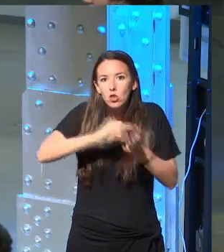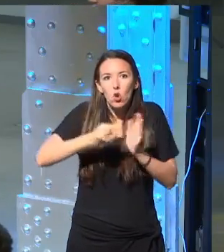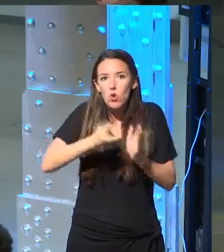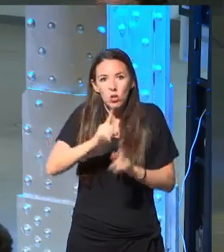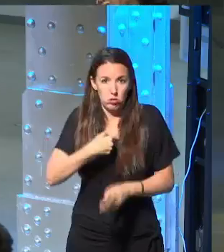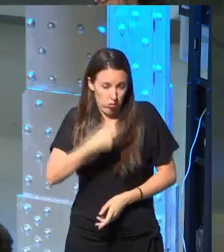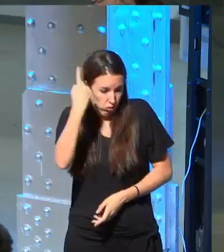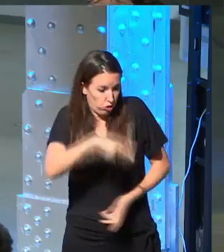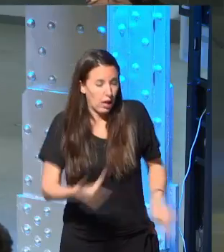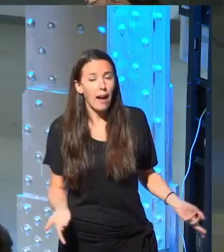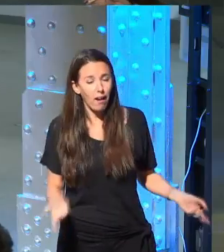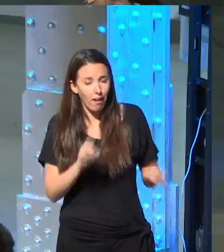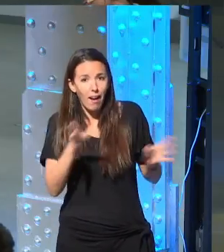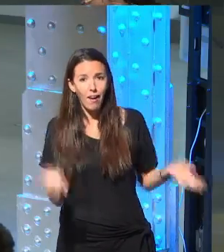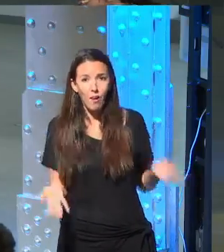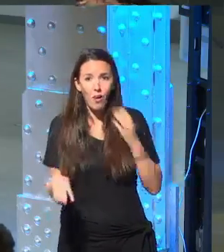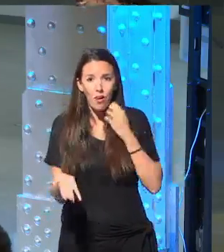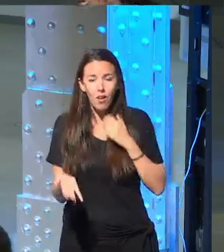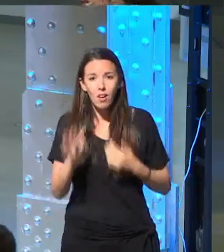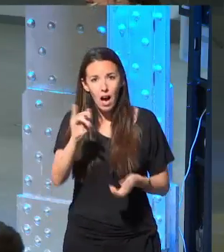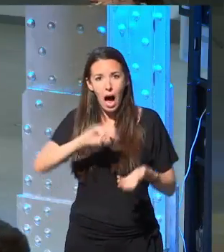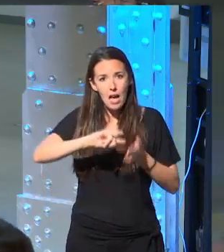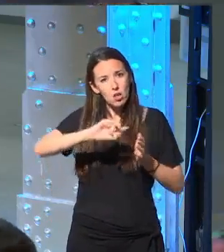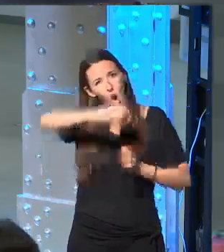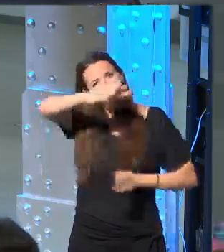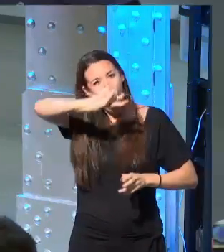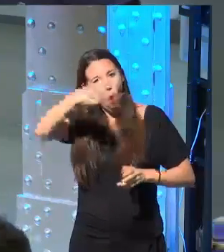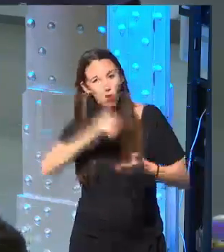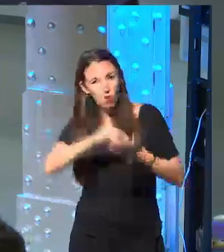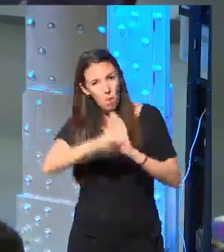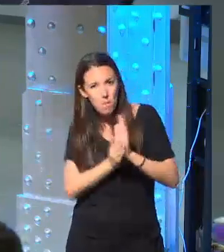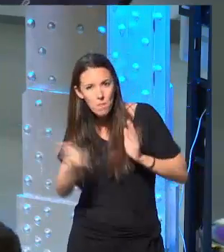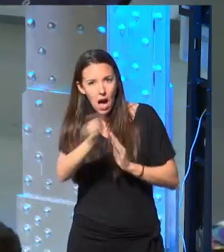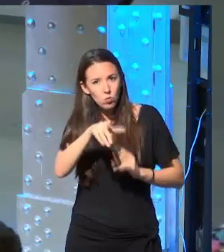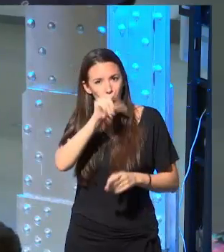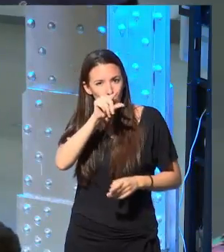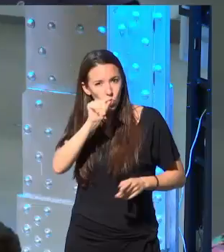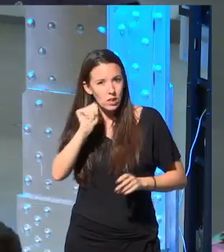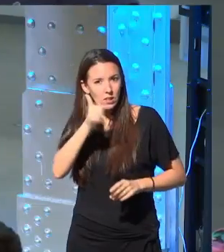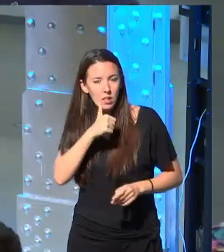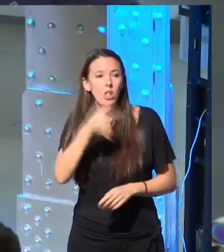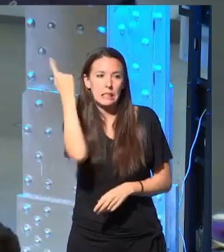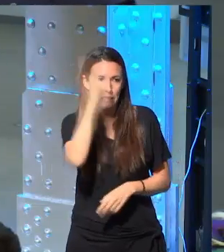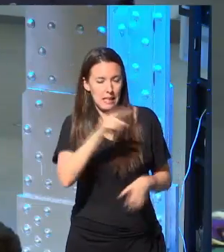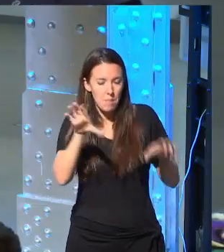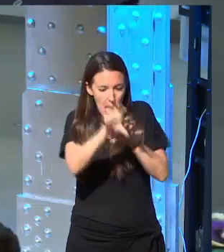yo. O sea, tenías claro. Un plan B, tenías sí. un Twitter, o sea, secreto. Yo sabía lo que ponía